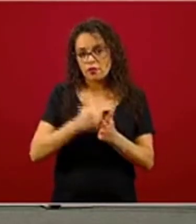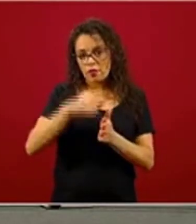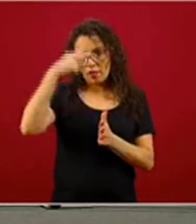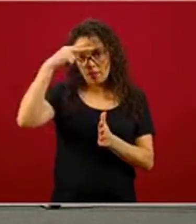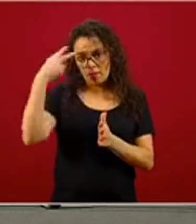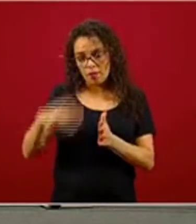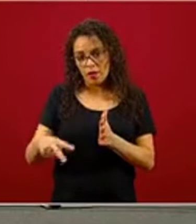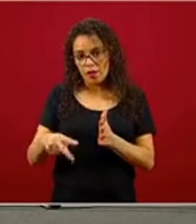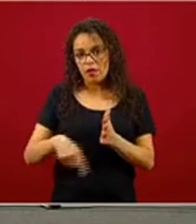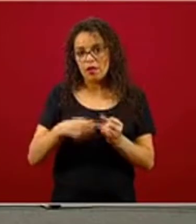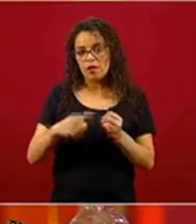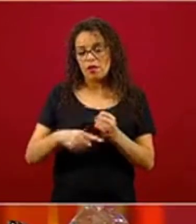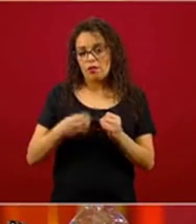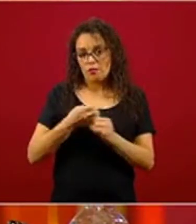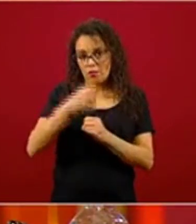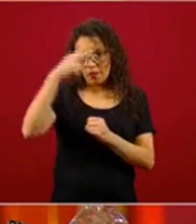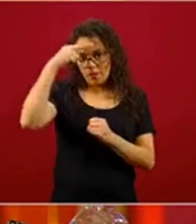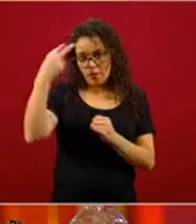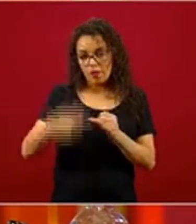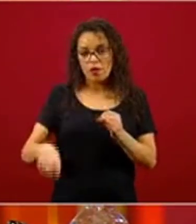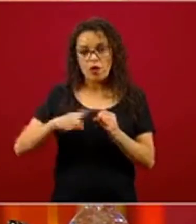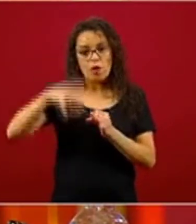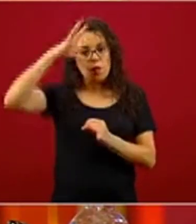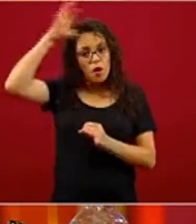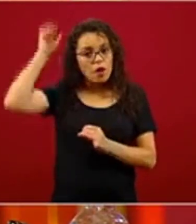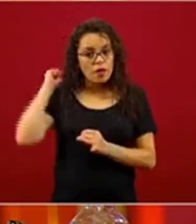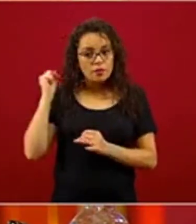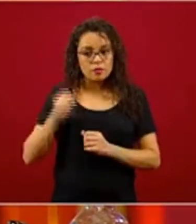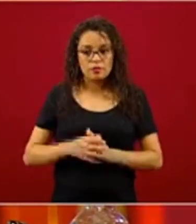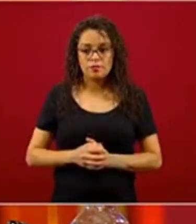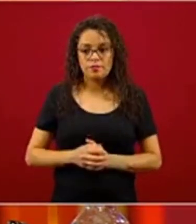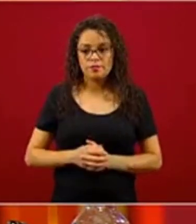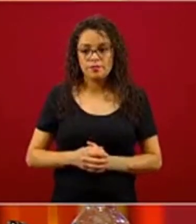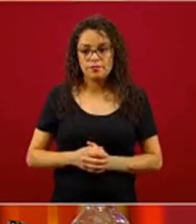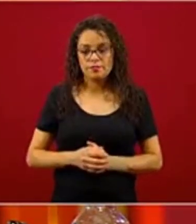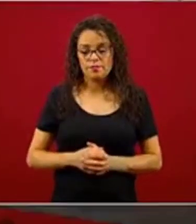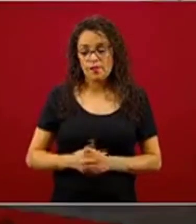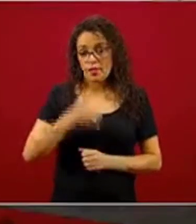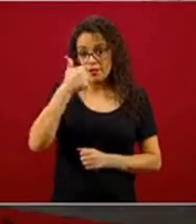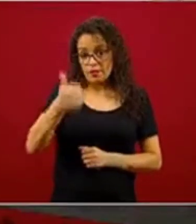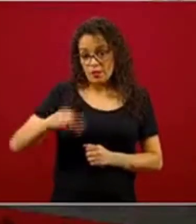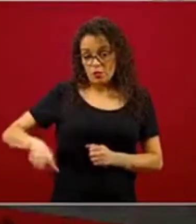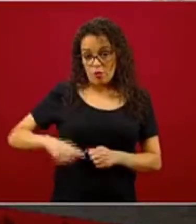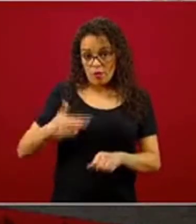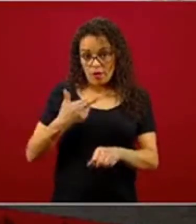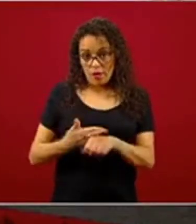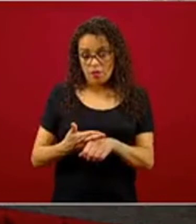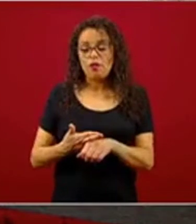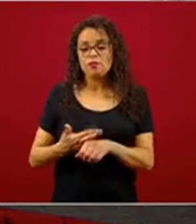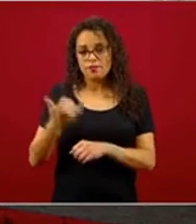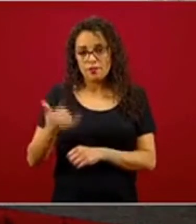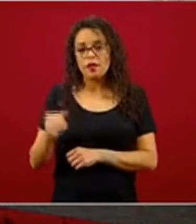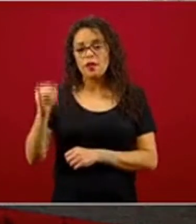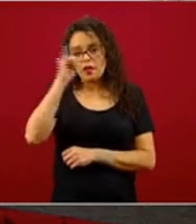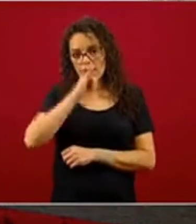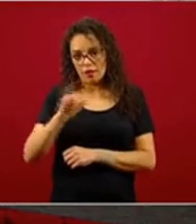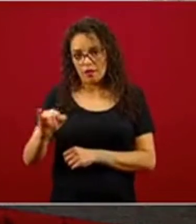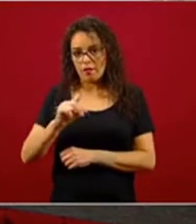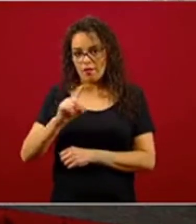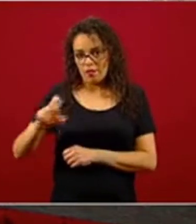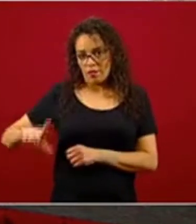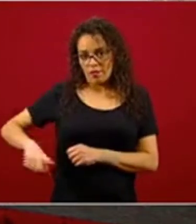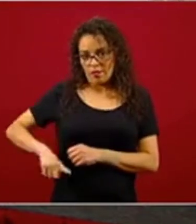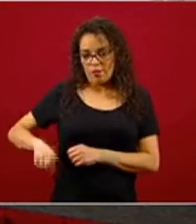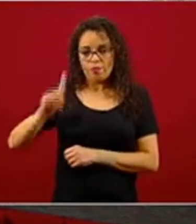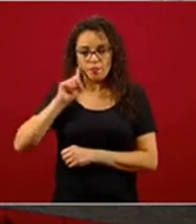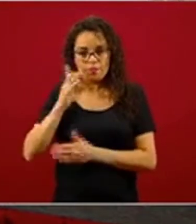México y Morelos, los 6 gobernadores y la jefa de gobierno. Y conversamos sobre el semáforo. Entonces